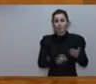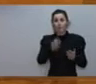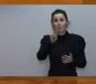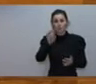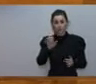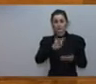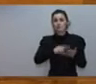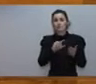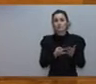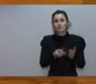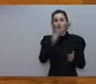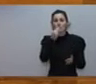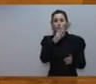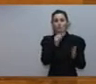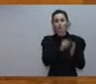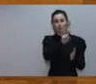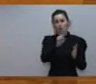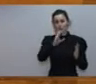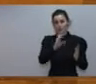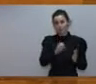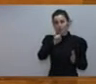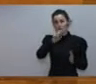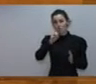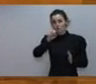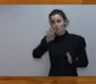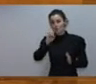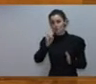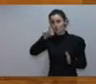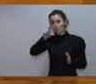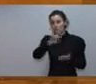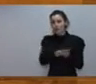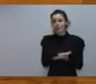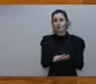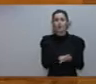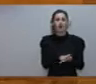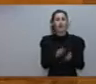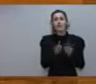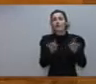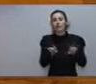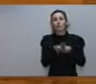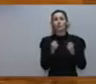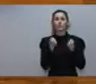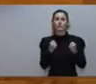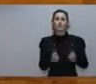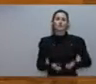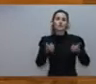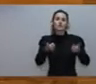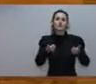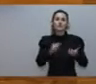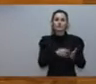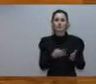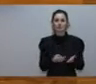de Alimentos Locales 2011 C-104/01, habla de fortalecer los sistemas locales. Hay